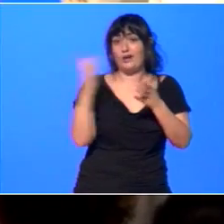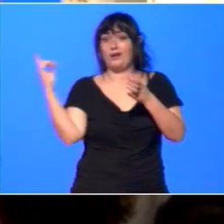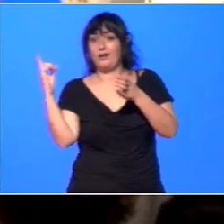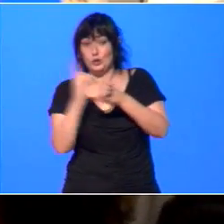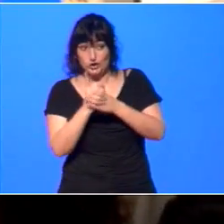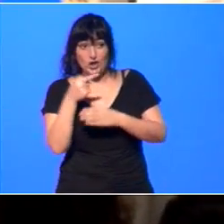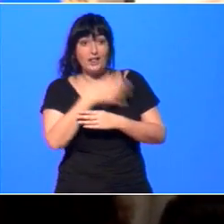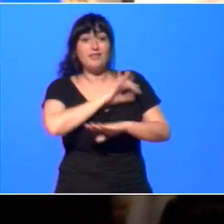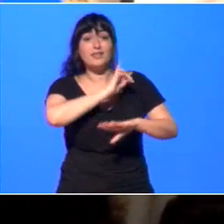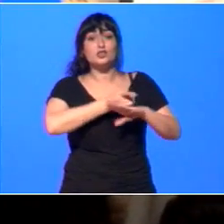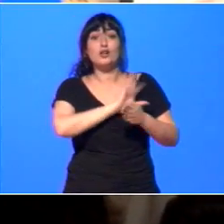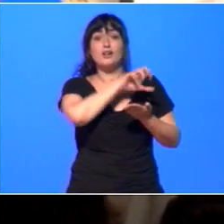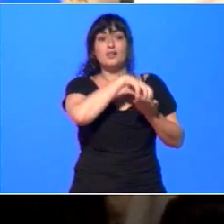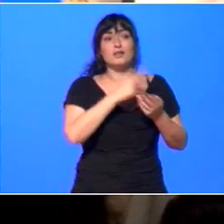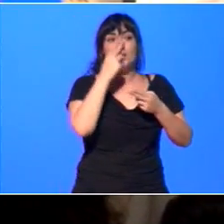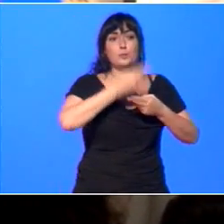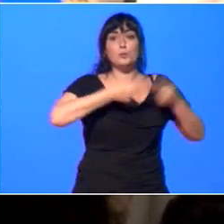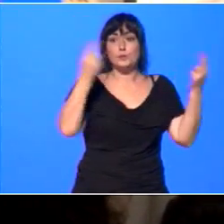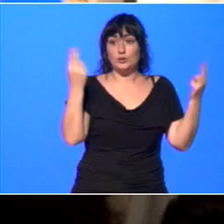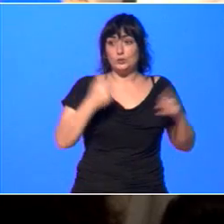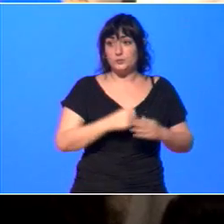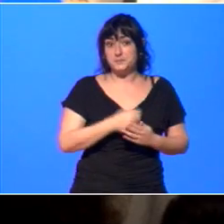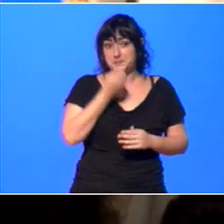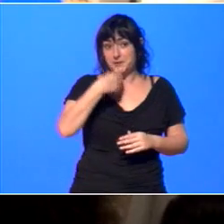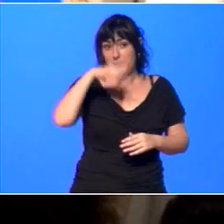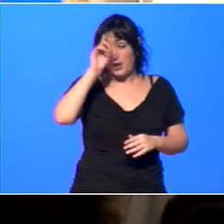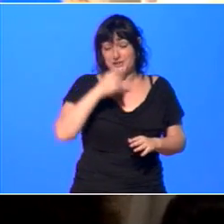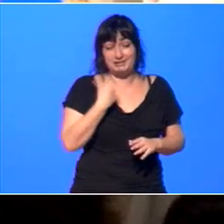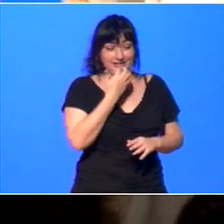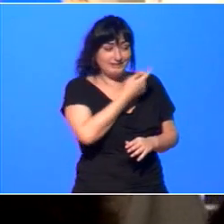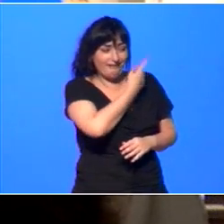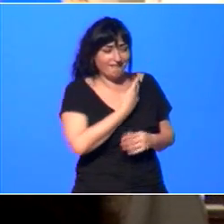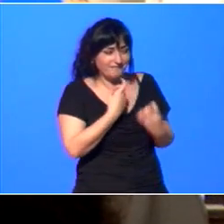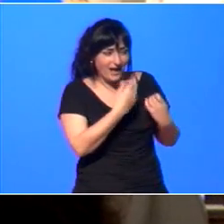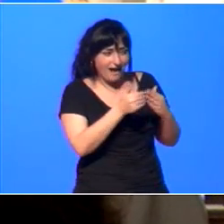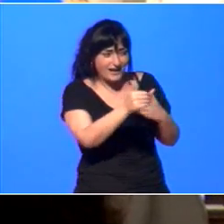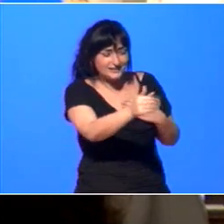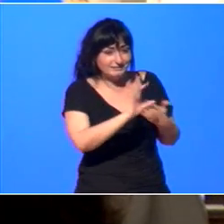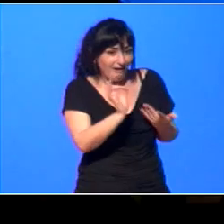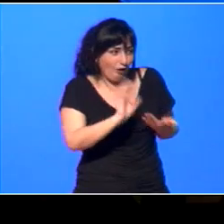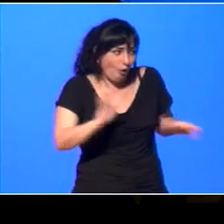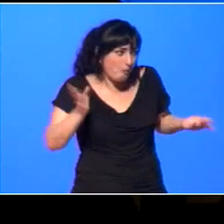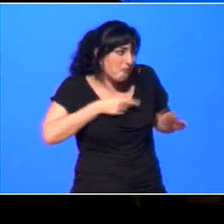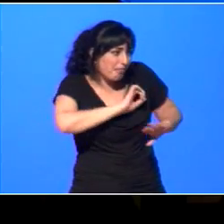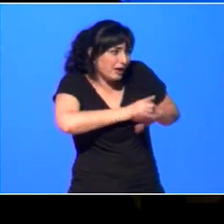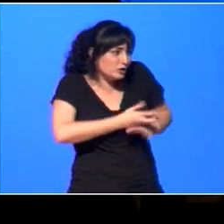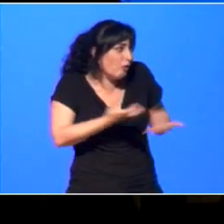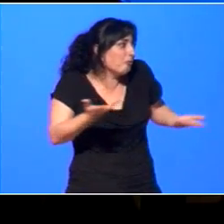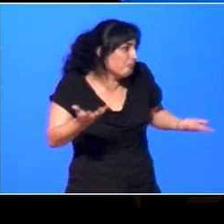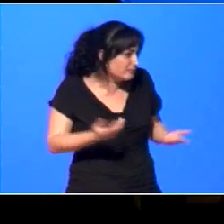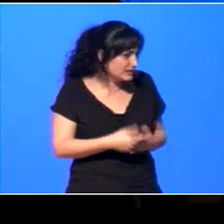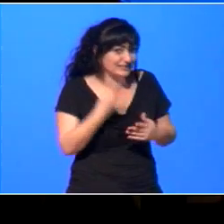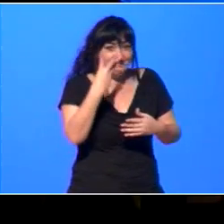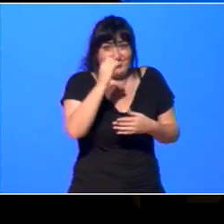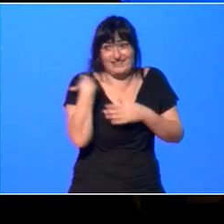centro público. No sé, o le deben de querer mucho o los demás no deben de querer ser directores, o bueno, pero es 30 años, que